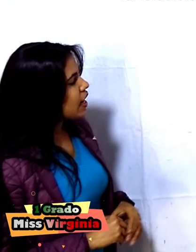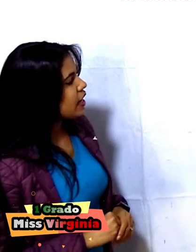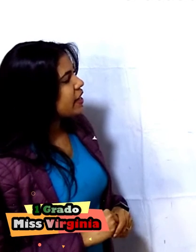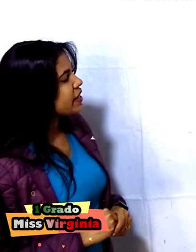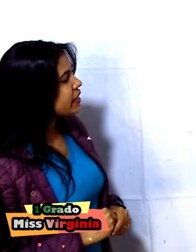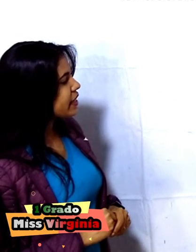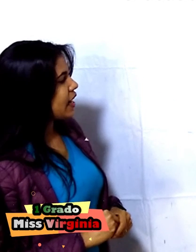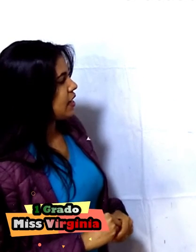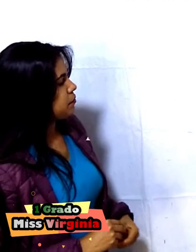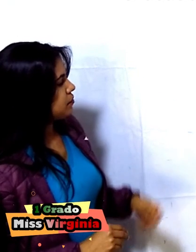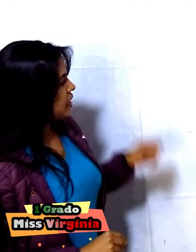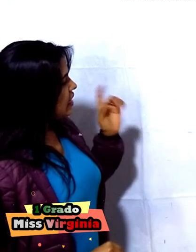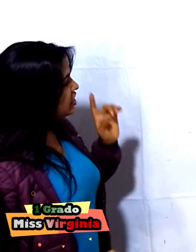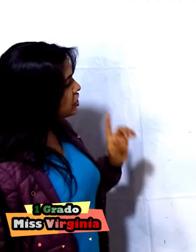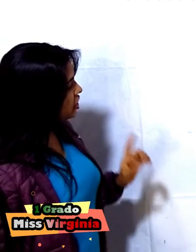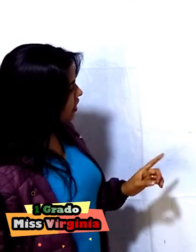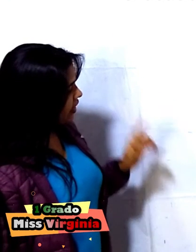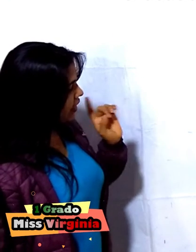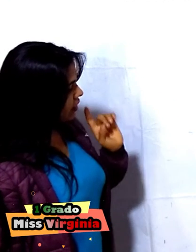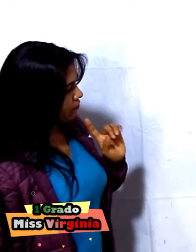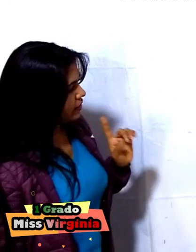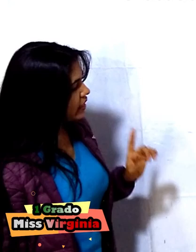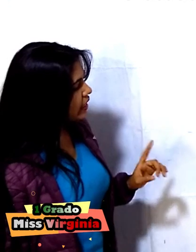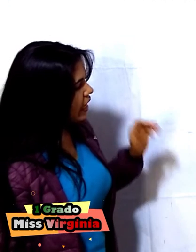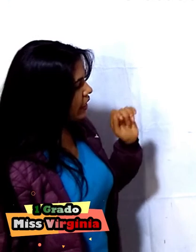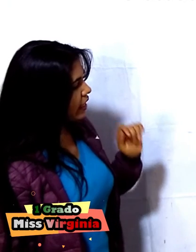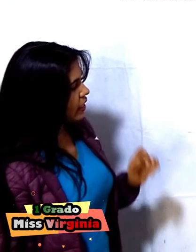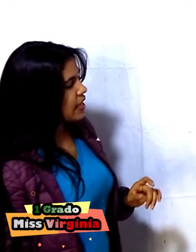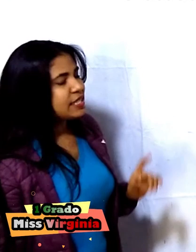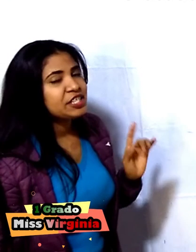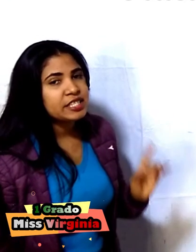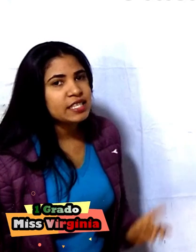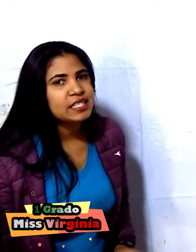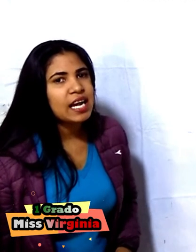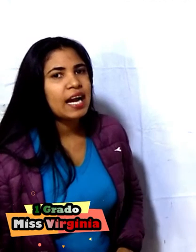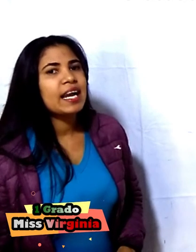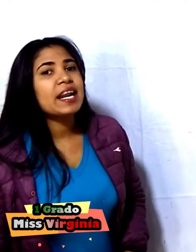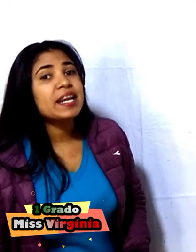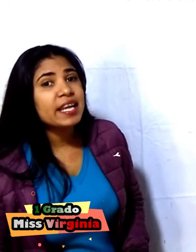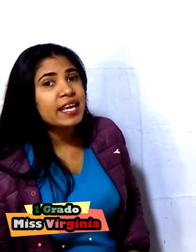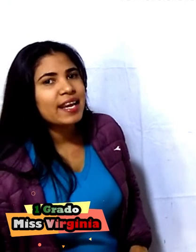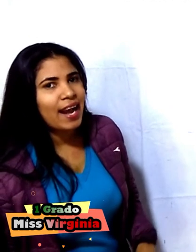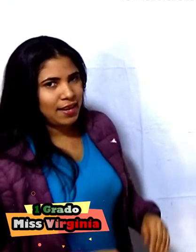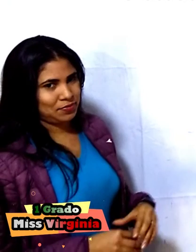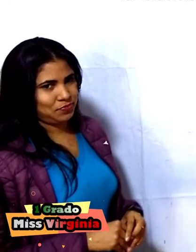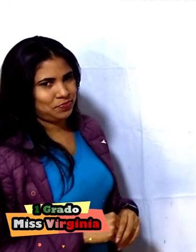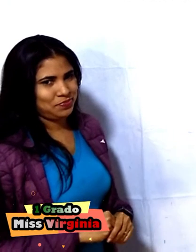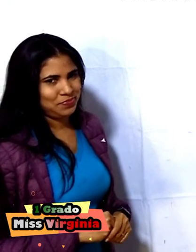chicha rica. Chile tiene chicha